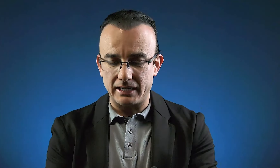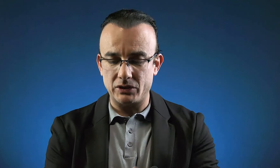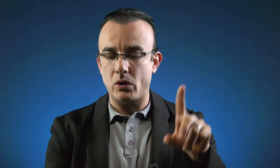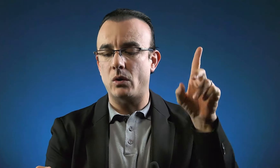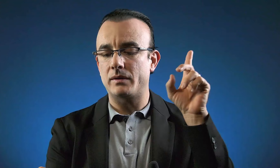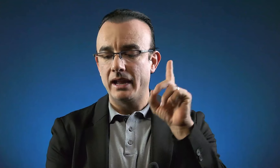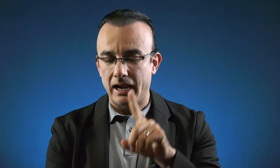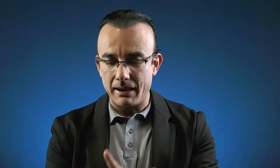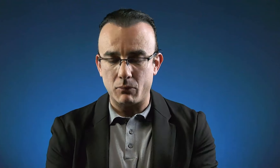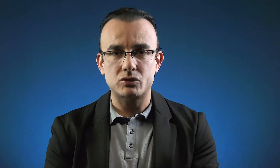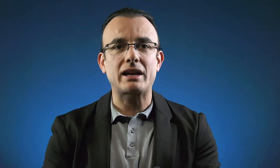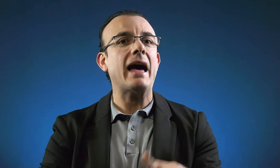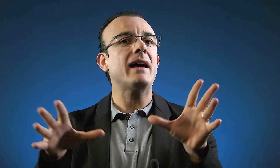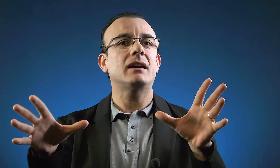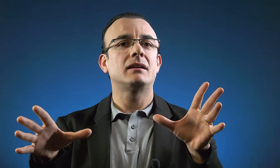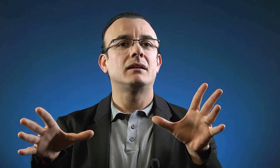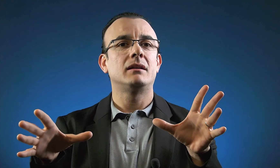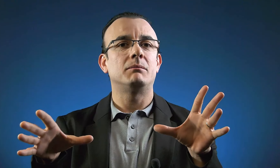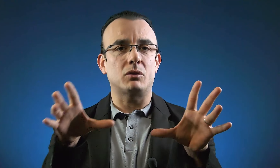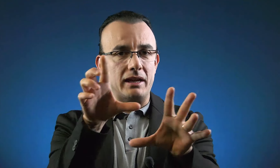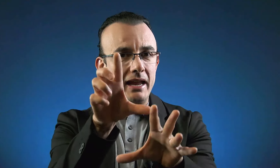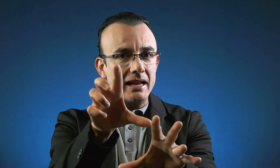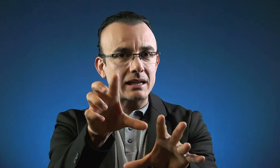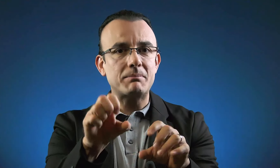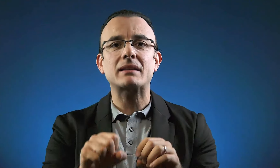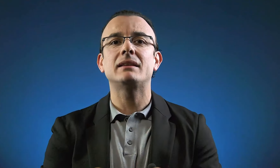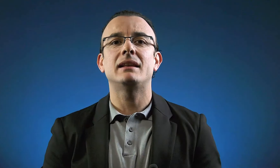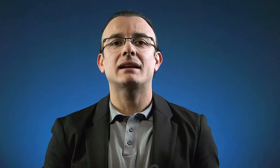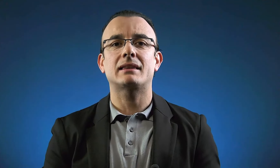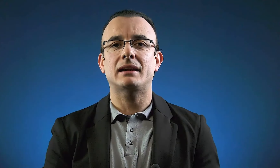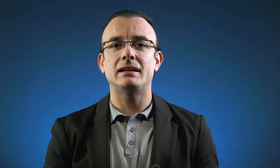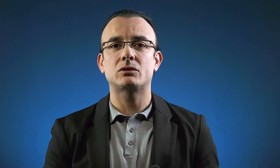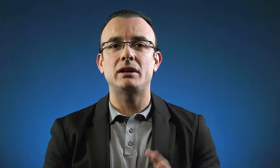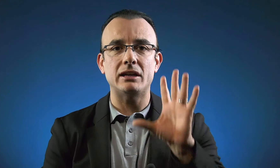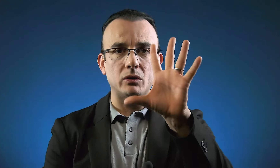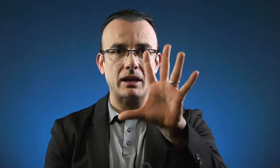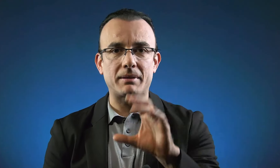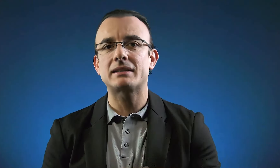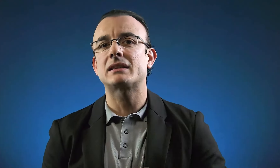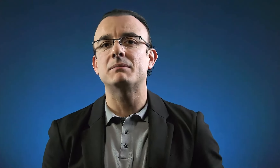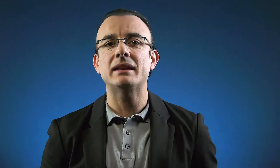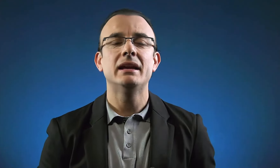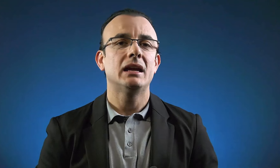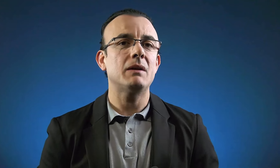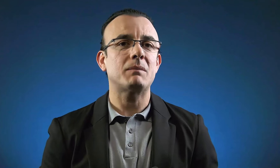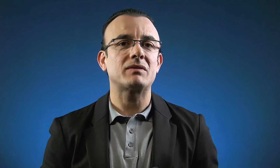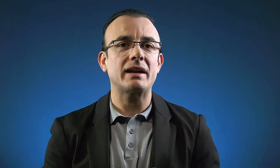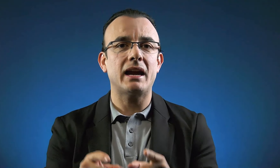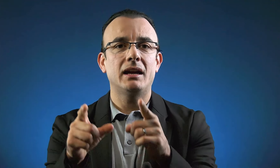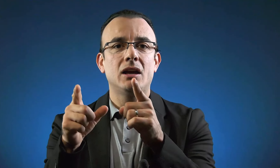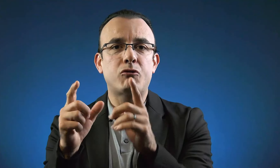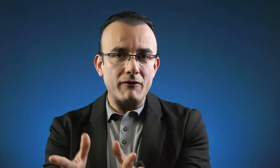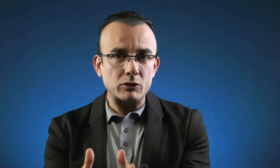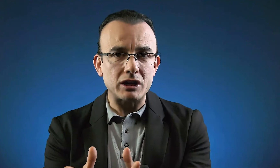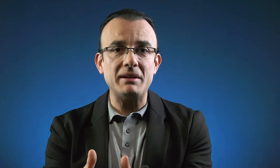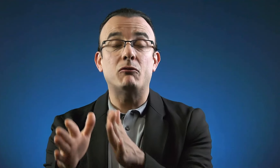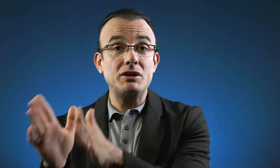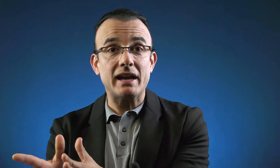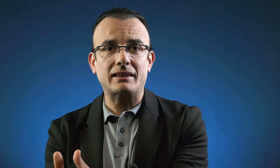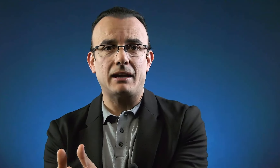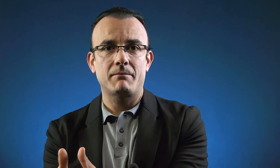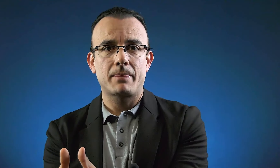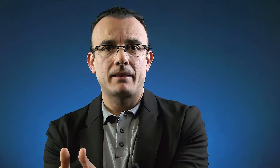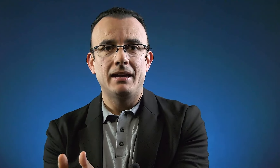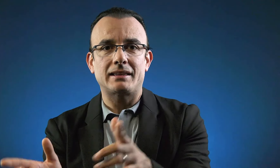la traición, la emboscada? Porque esa parte de la carta que le estoy leyendo y que aparece también en pantalla fue verosímil,